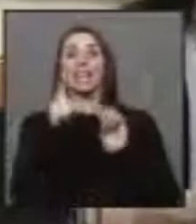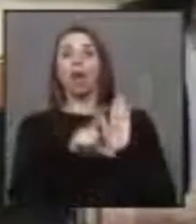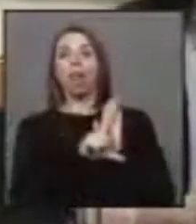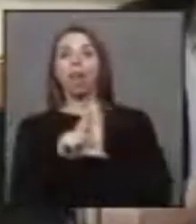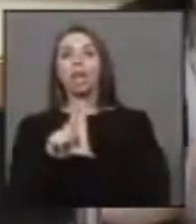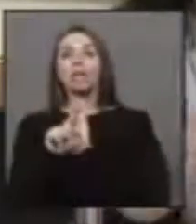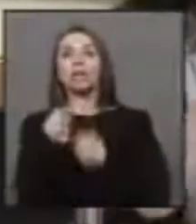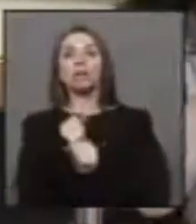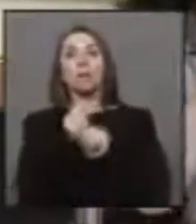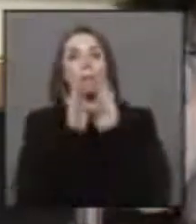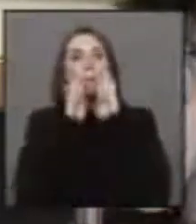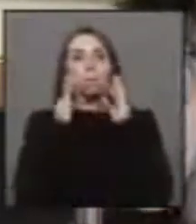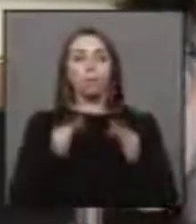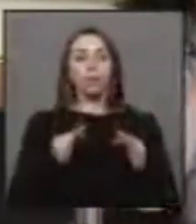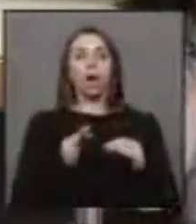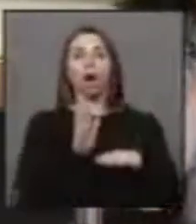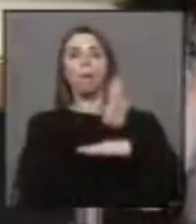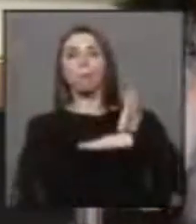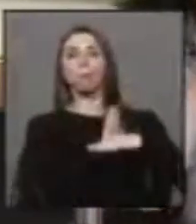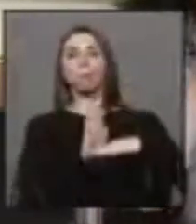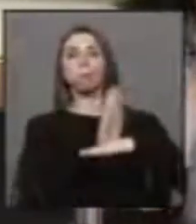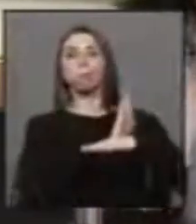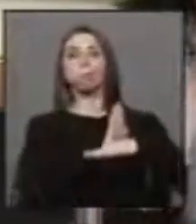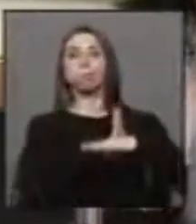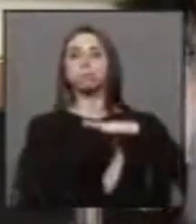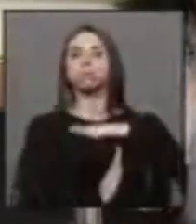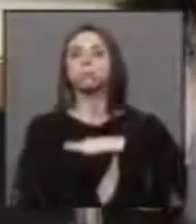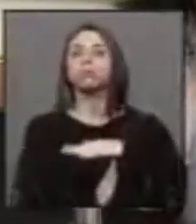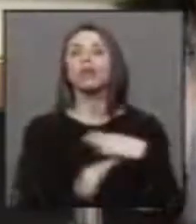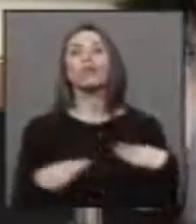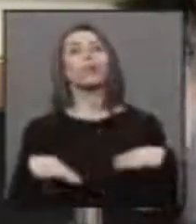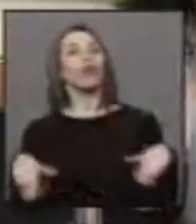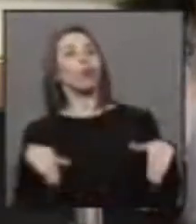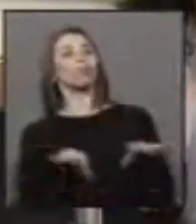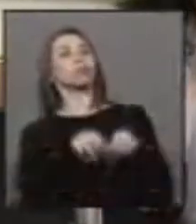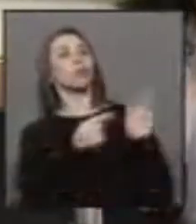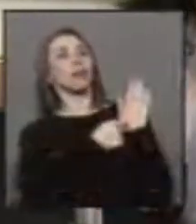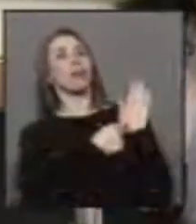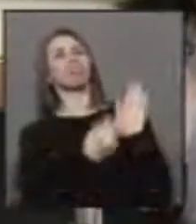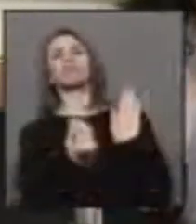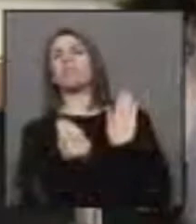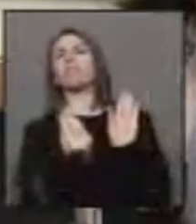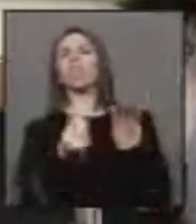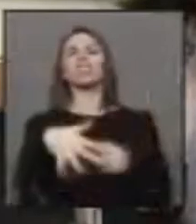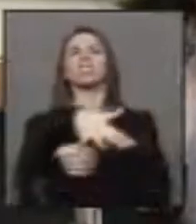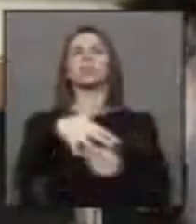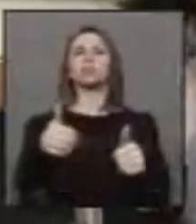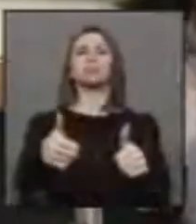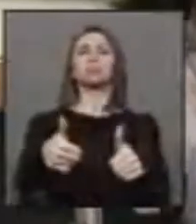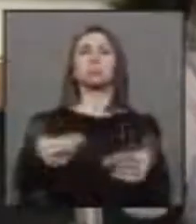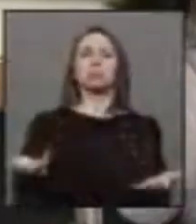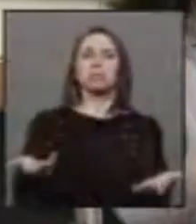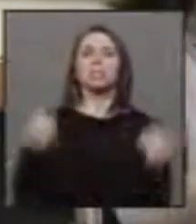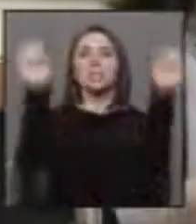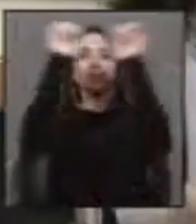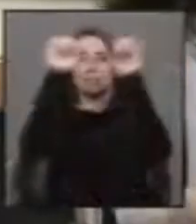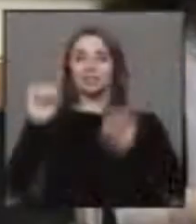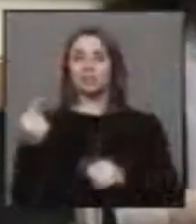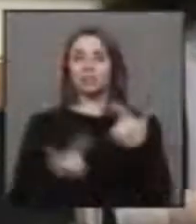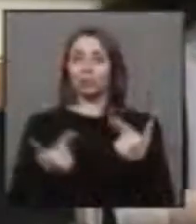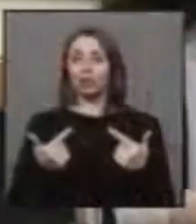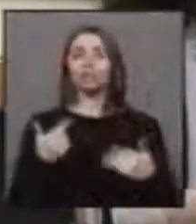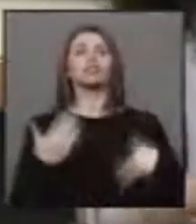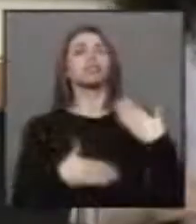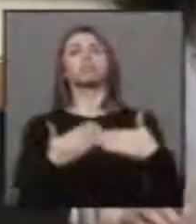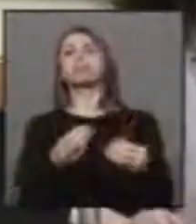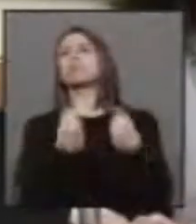se produjo un estancamiento una sensación de comodidad de decir las cosas también en general el sistema político en